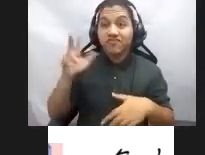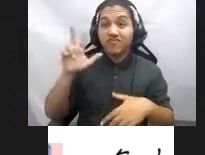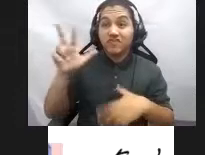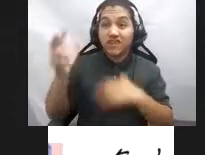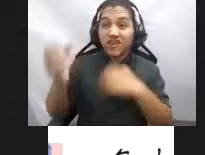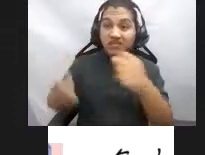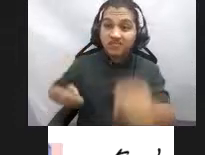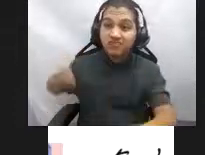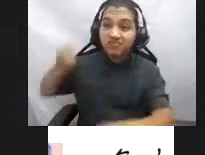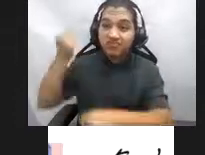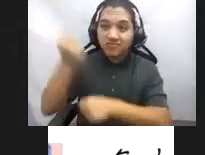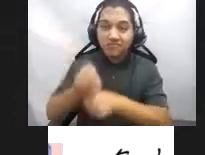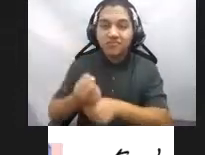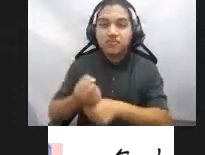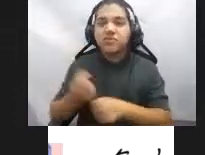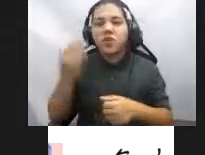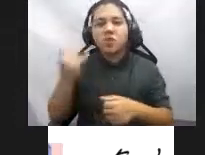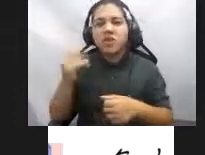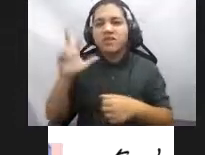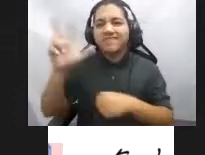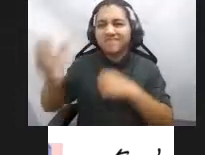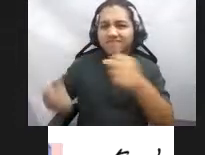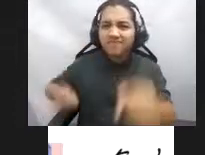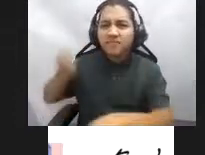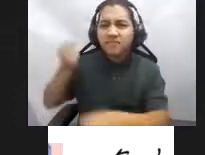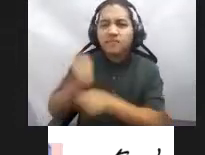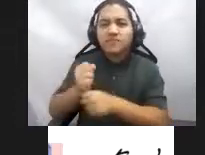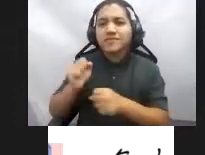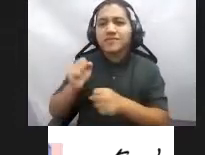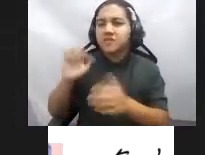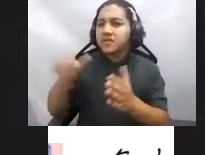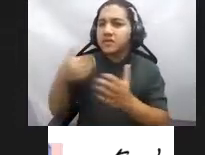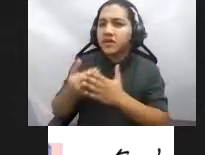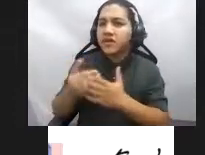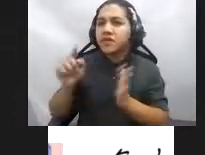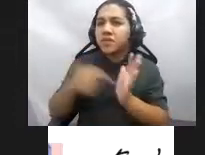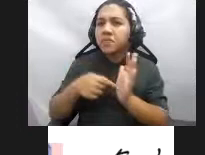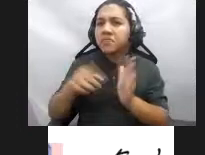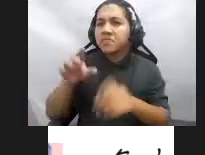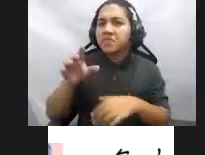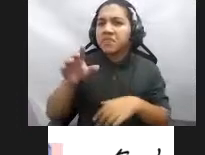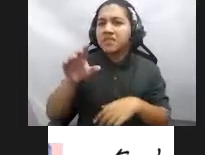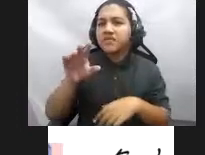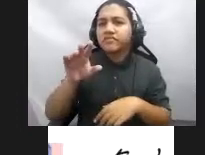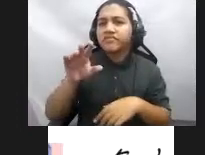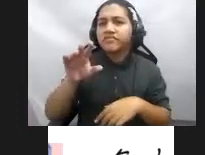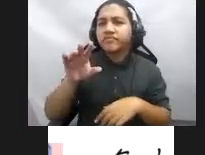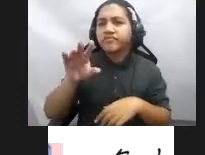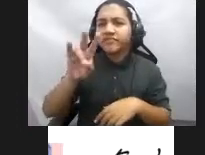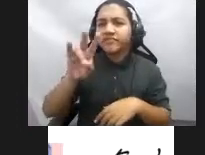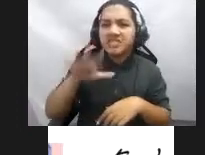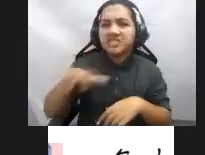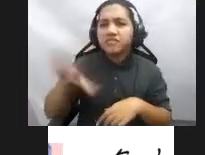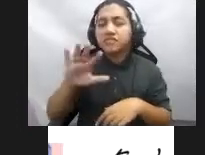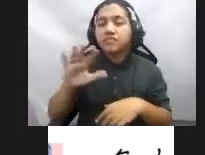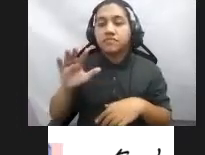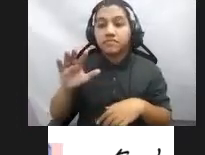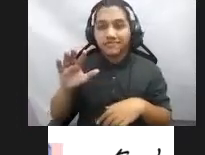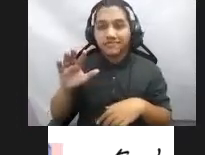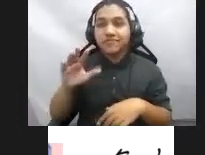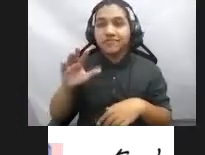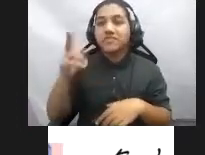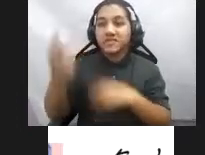estaba preguntando que por qué 3 siglos, que si habían llegado en el siglo XVIII. Pues 3 siglos porque están aquí en San Juan, en Puerto Rico, desde el